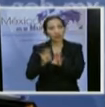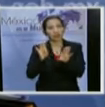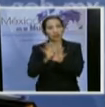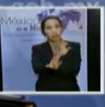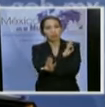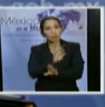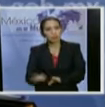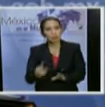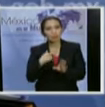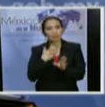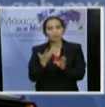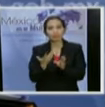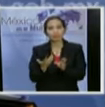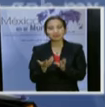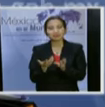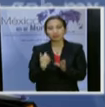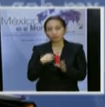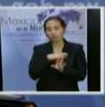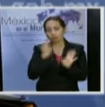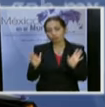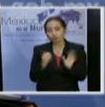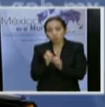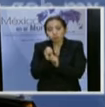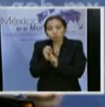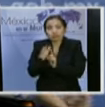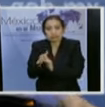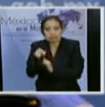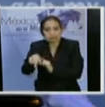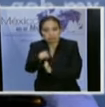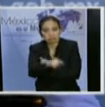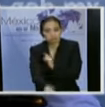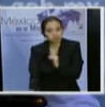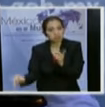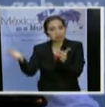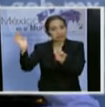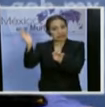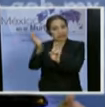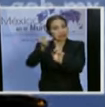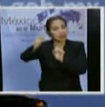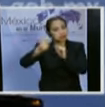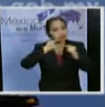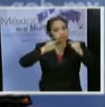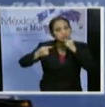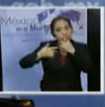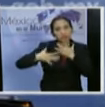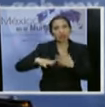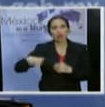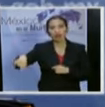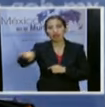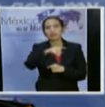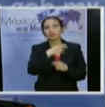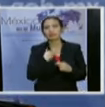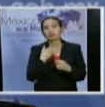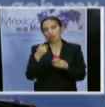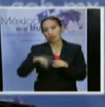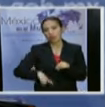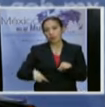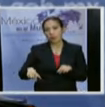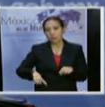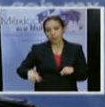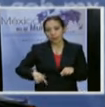hemos podido o cómo podemos nosotros influir en el debate que está realizando nuestro